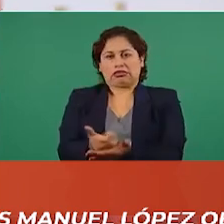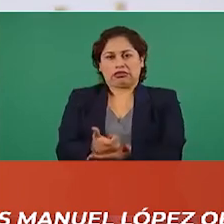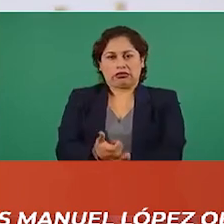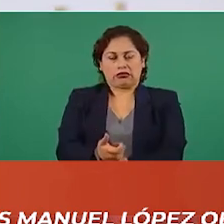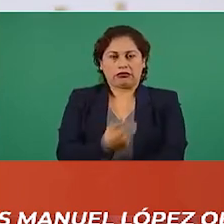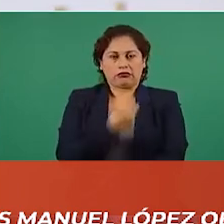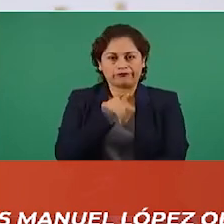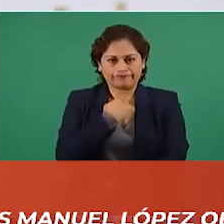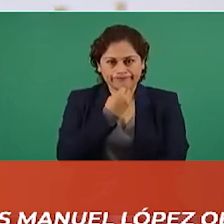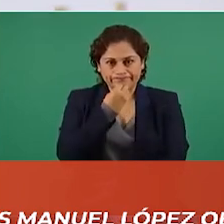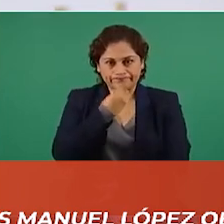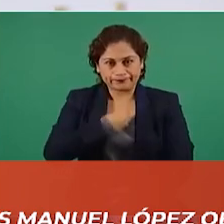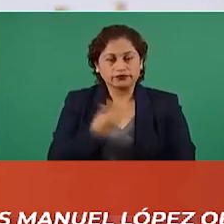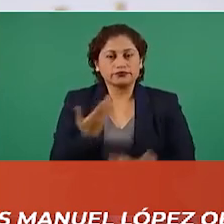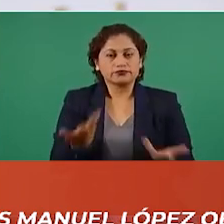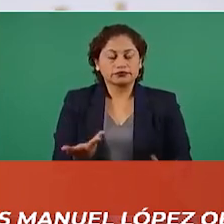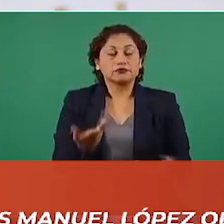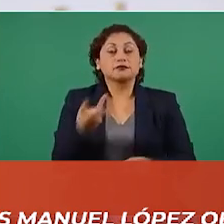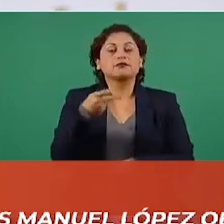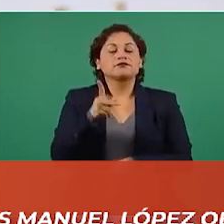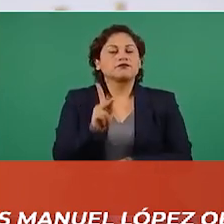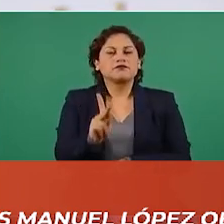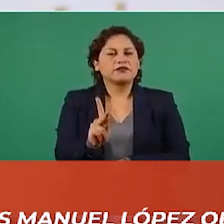¿Pero por qué hicieron